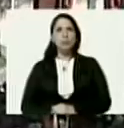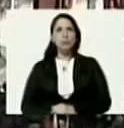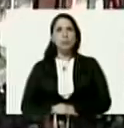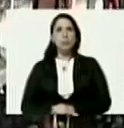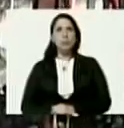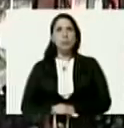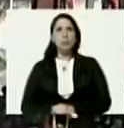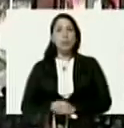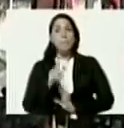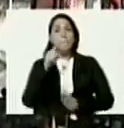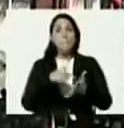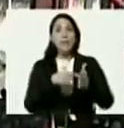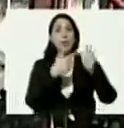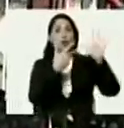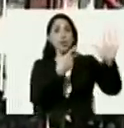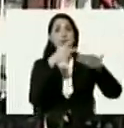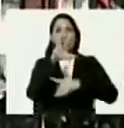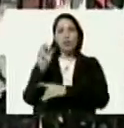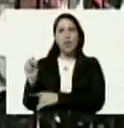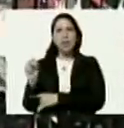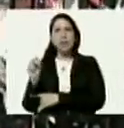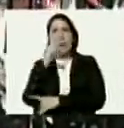De 1830